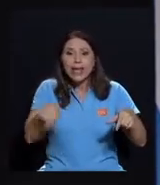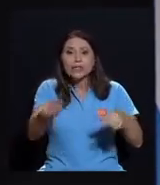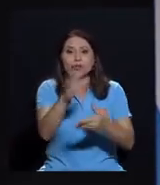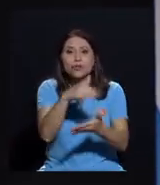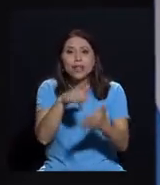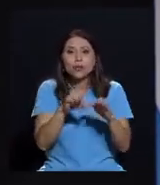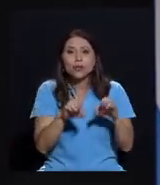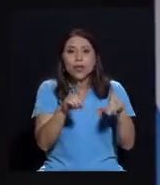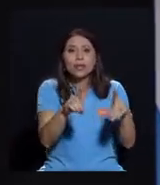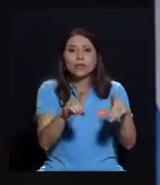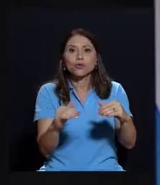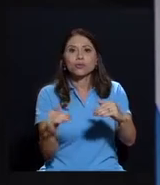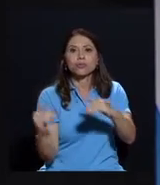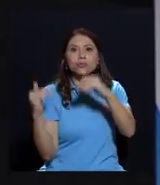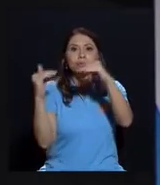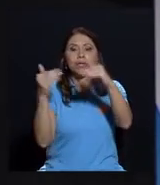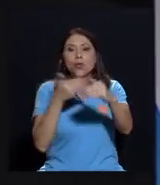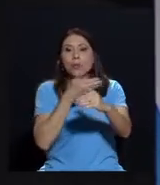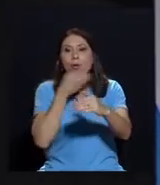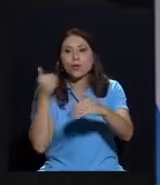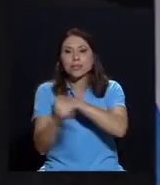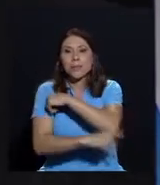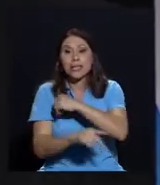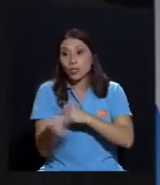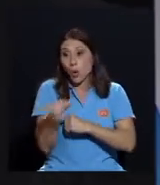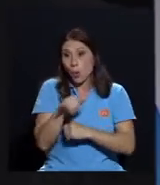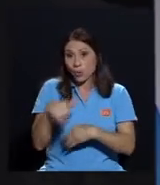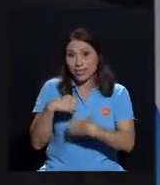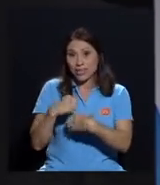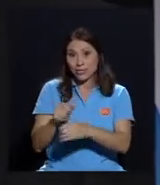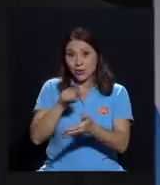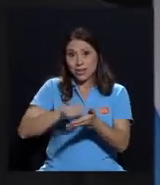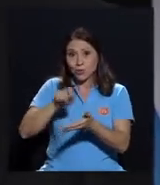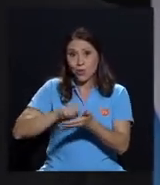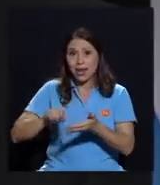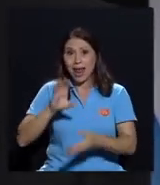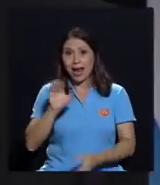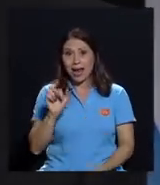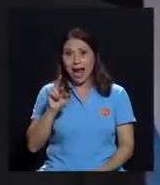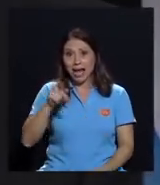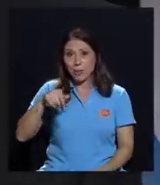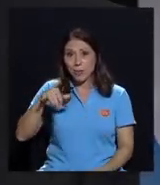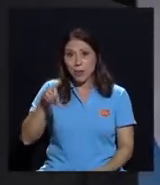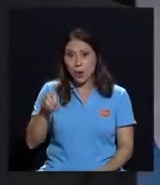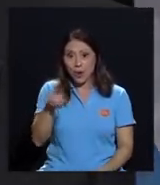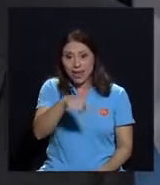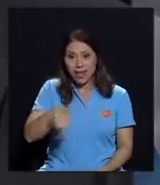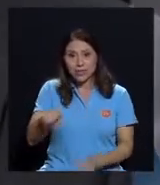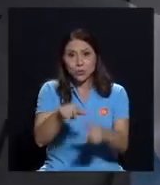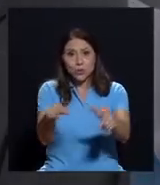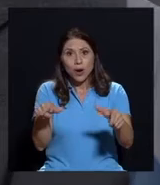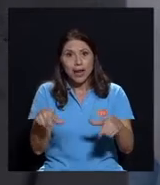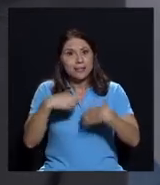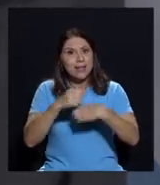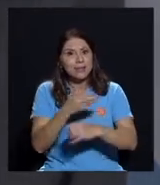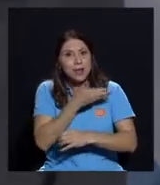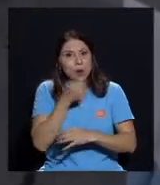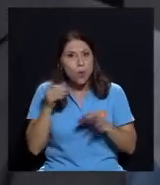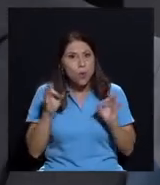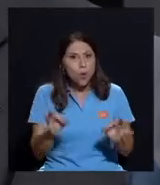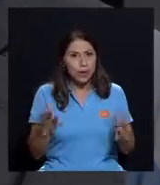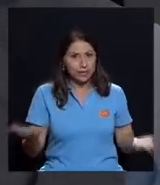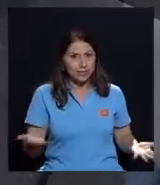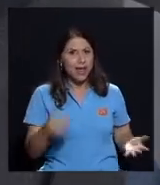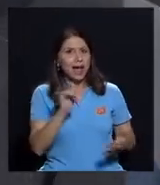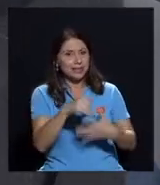país como se hizo en la experiencia de la escuela de la carpio lo que hace es transformar esos entornos y hacerlos mejores así es como se hace sea un rapero